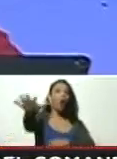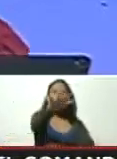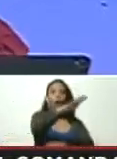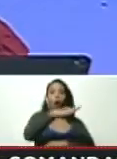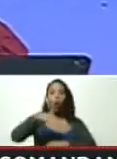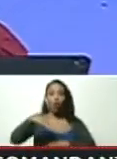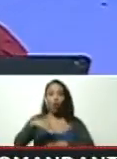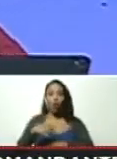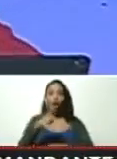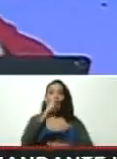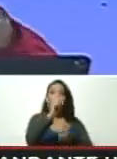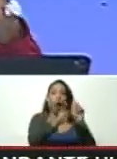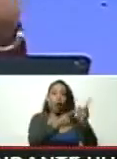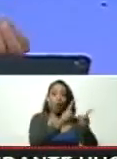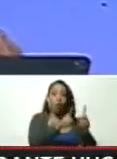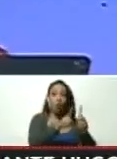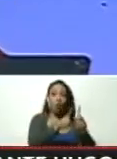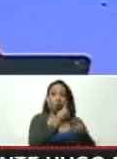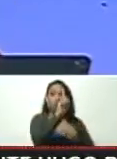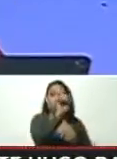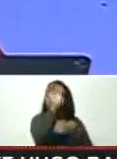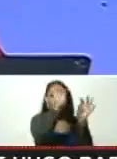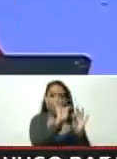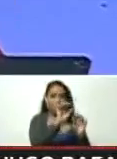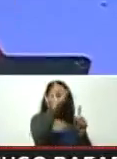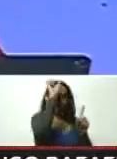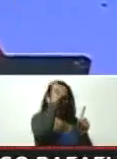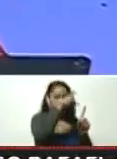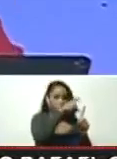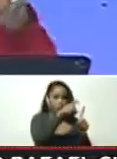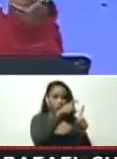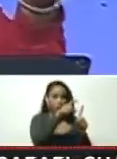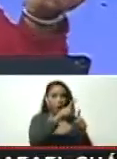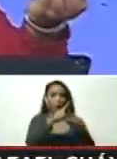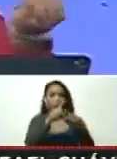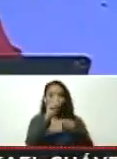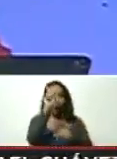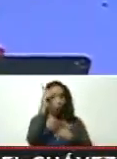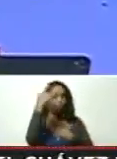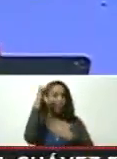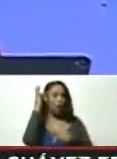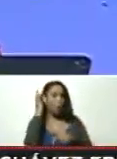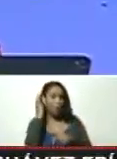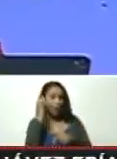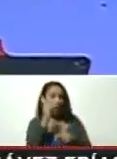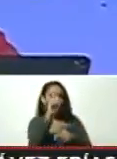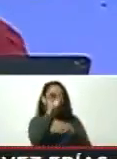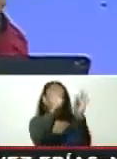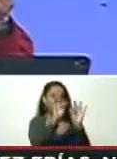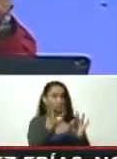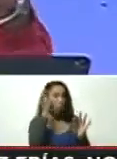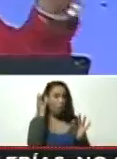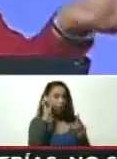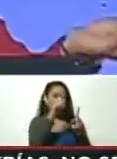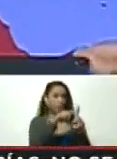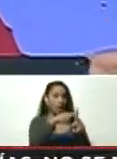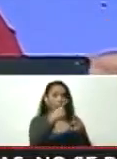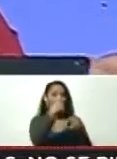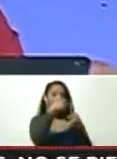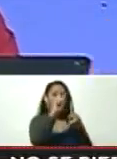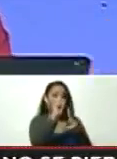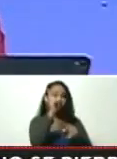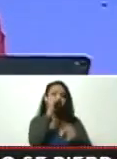a unos de una manera, a unas de una manera, a unos y